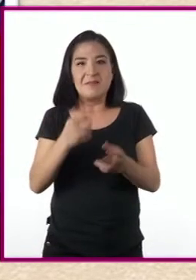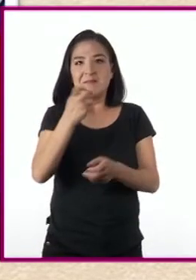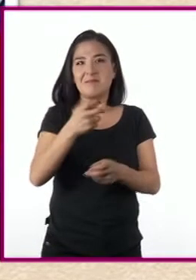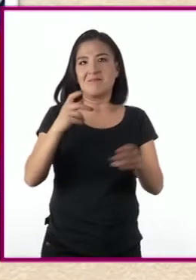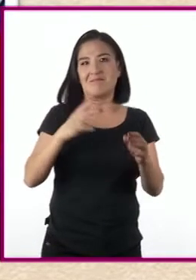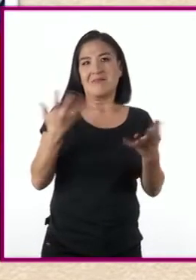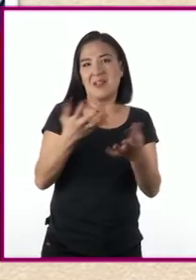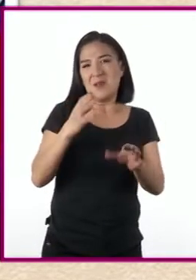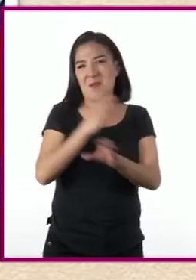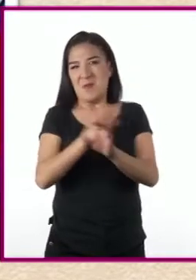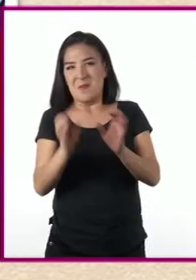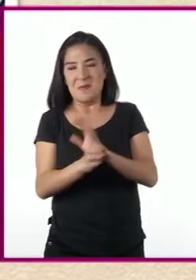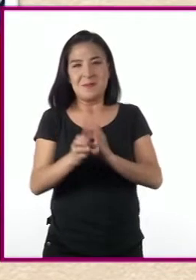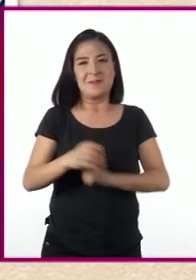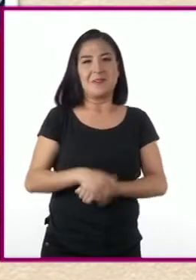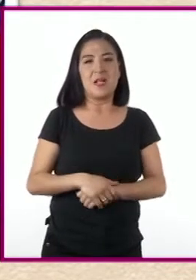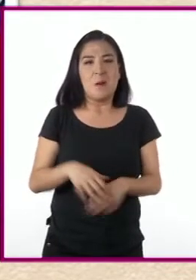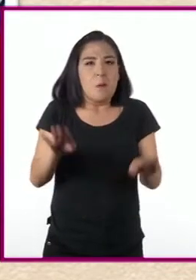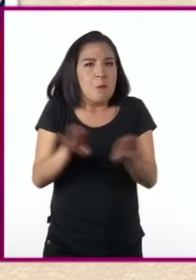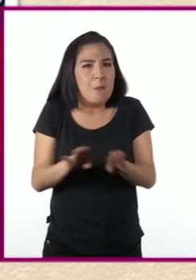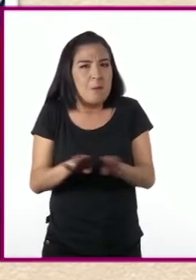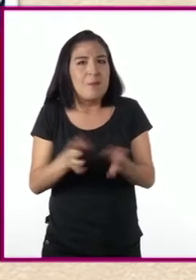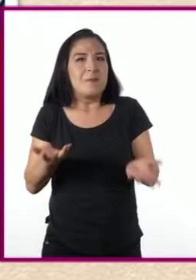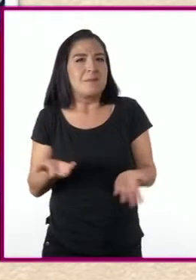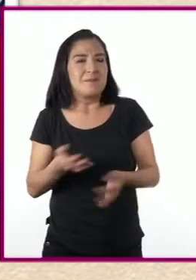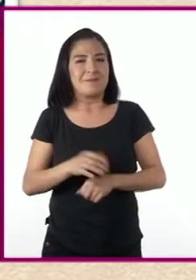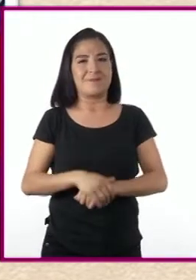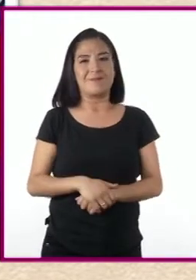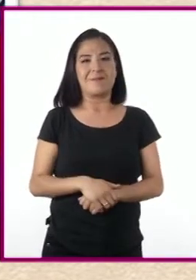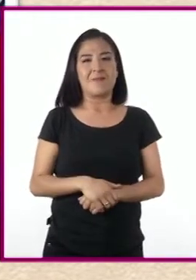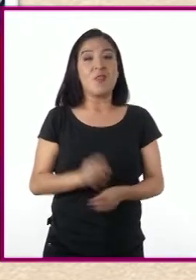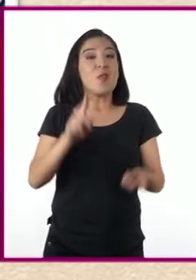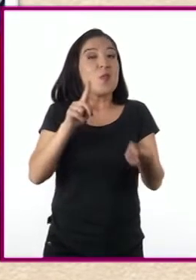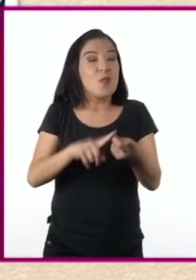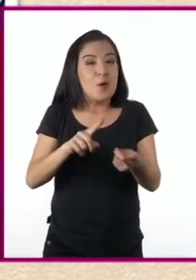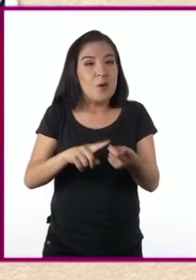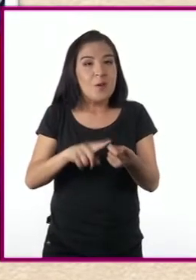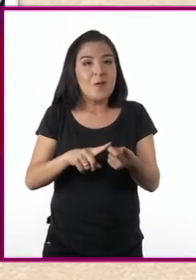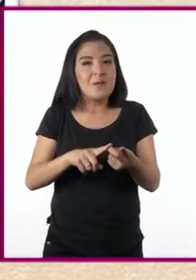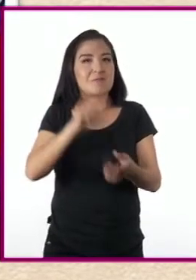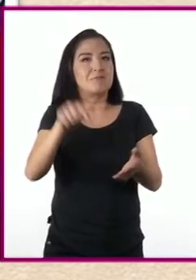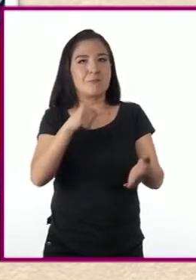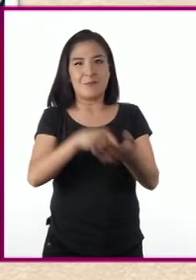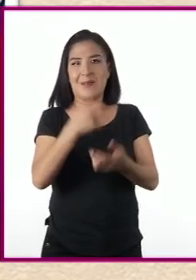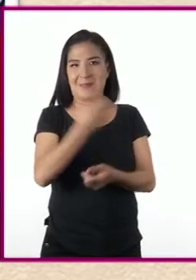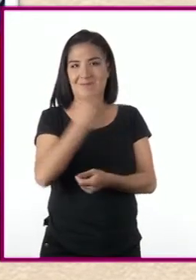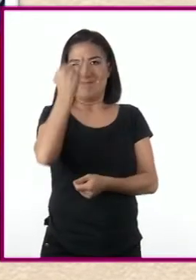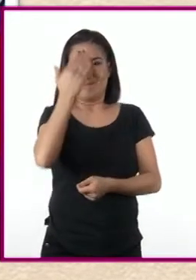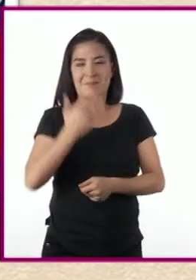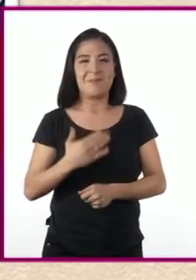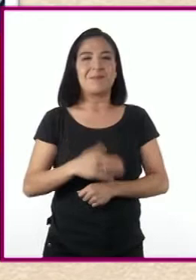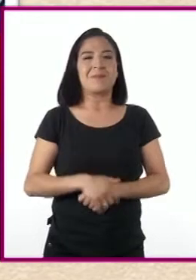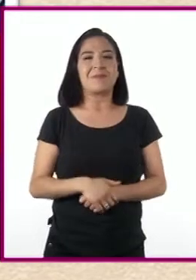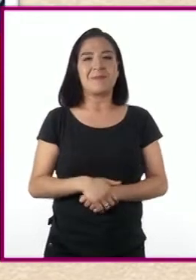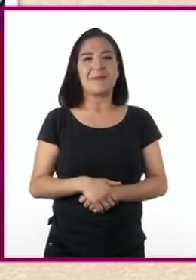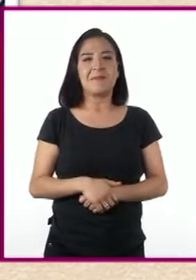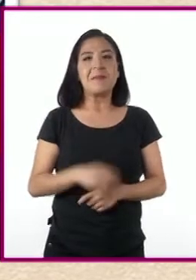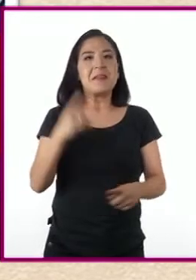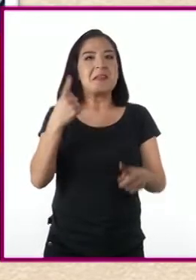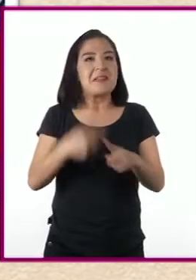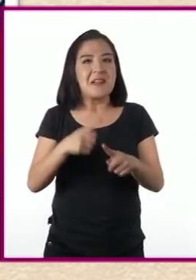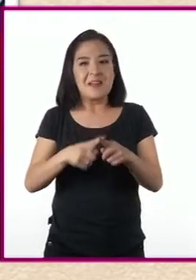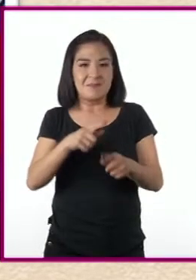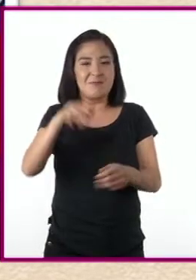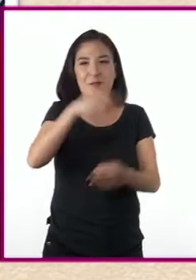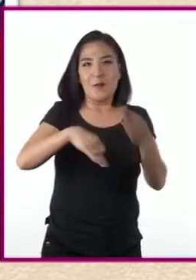acción? ¿Cómo ocurrió? ¿Dónde aconteció? ¿Quiénes están